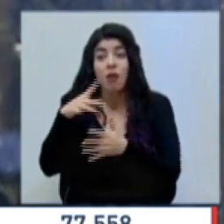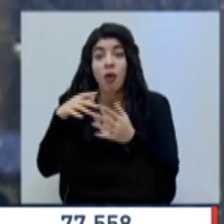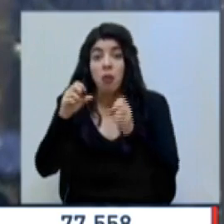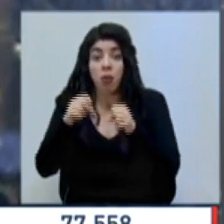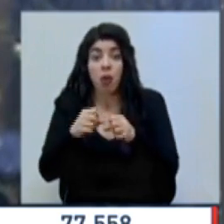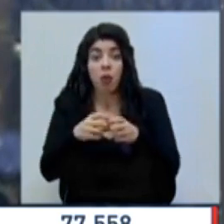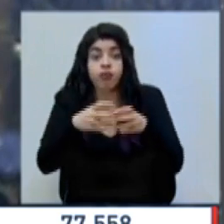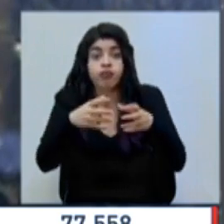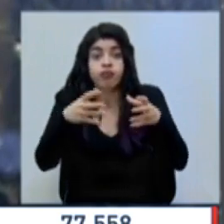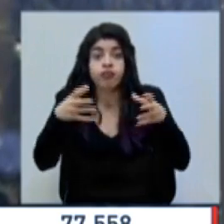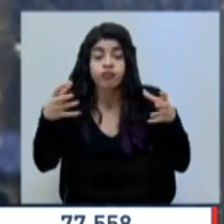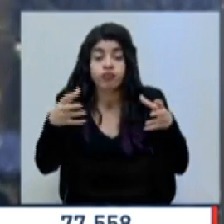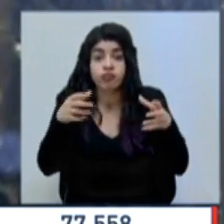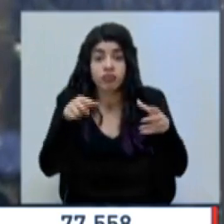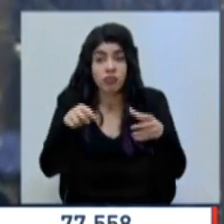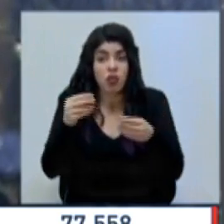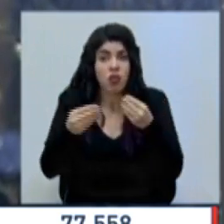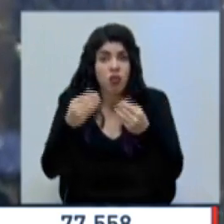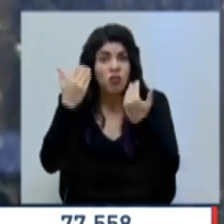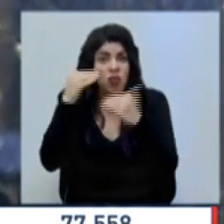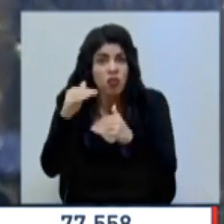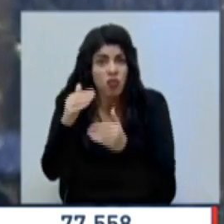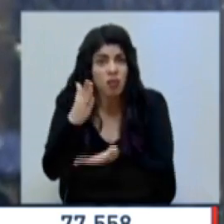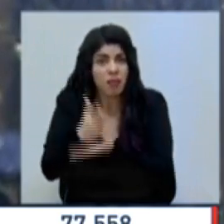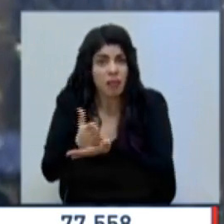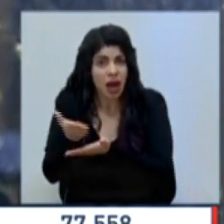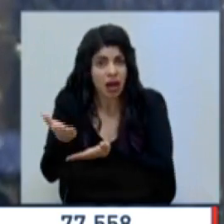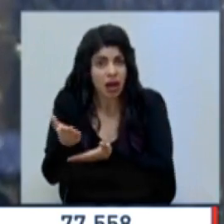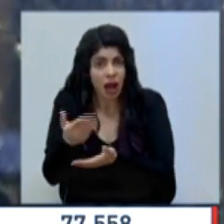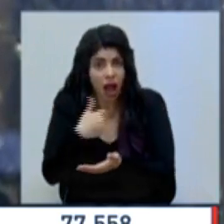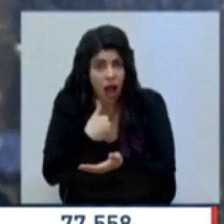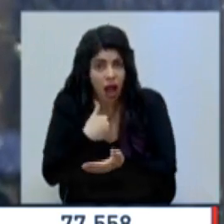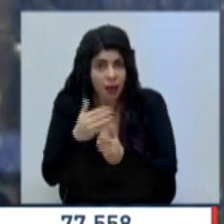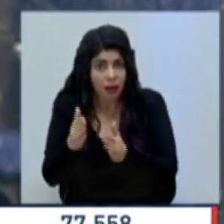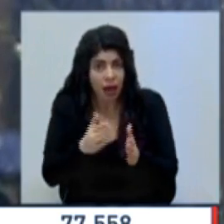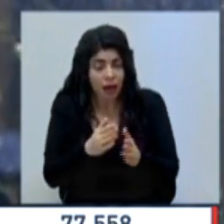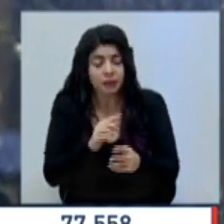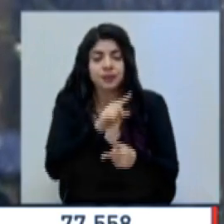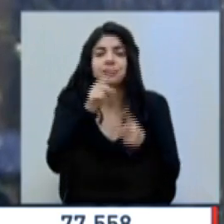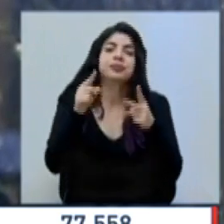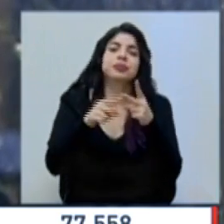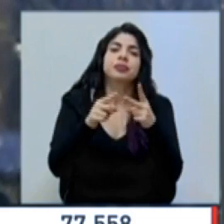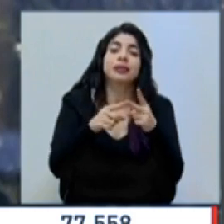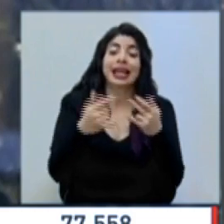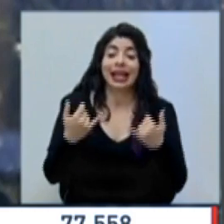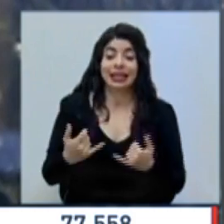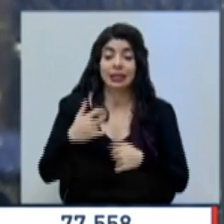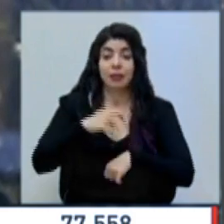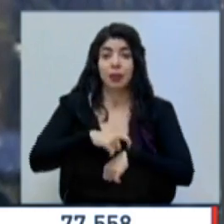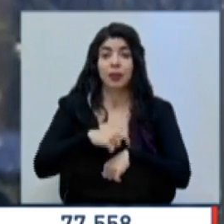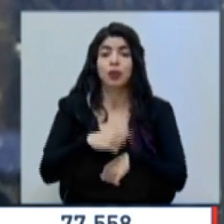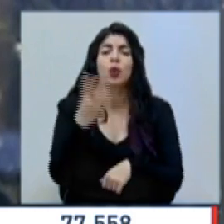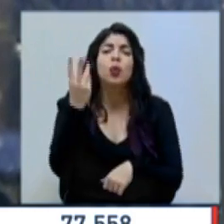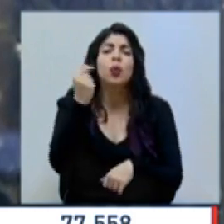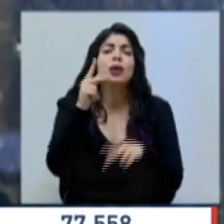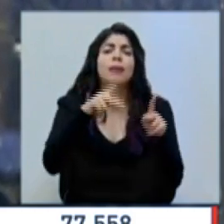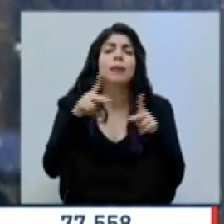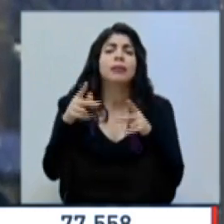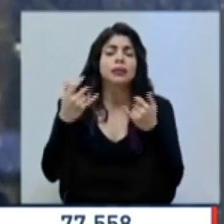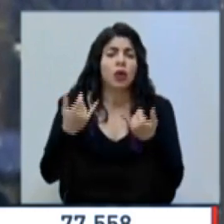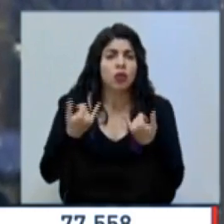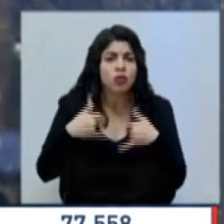tipo de encuentros. Segunda pregunta, a estas alturas, ¿cuántas personas permanecen en albergues